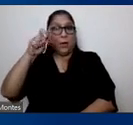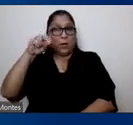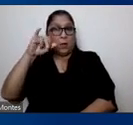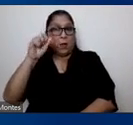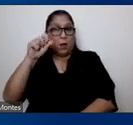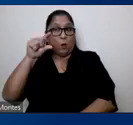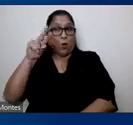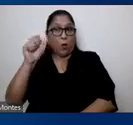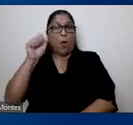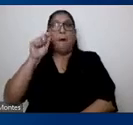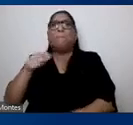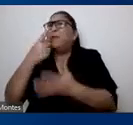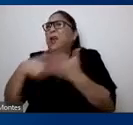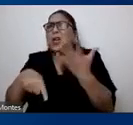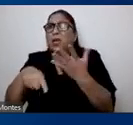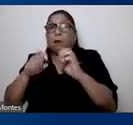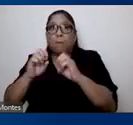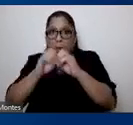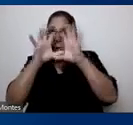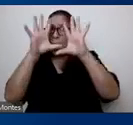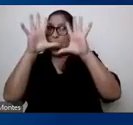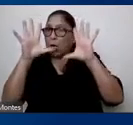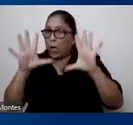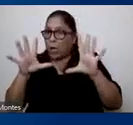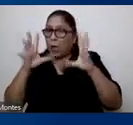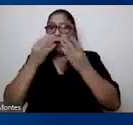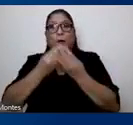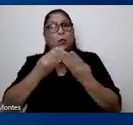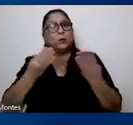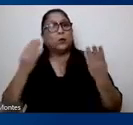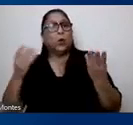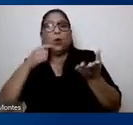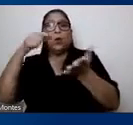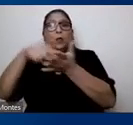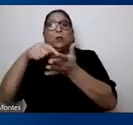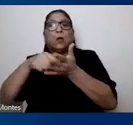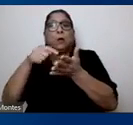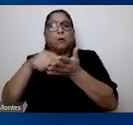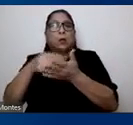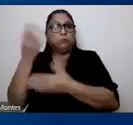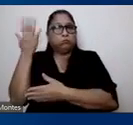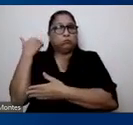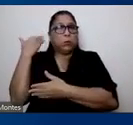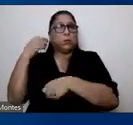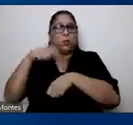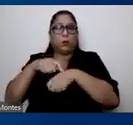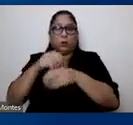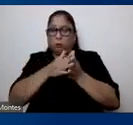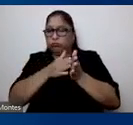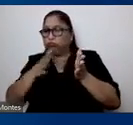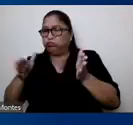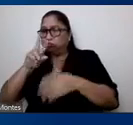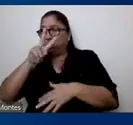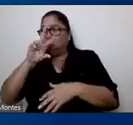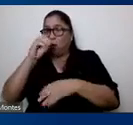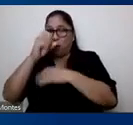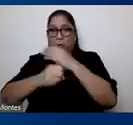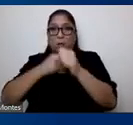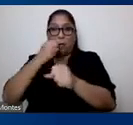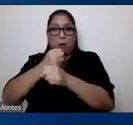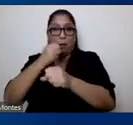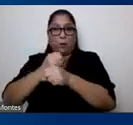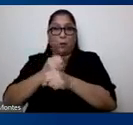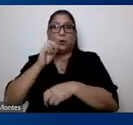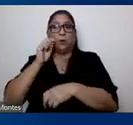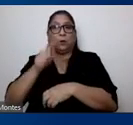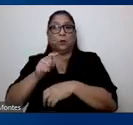esclarecer los hechos que habían suscitado en estos 20 años. Entonces, la